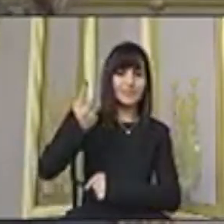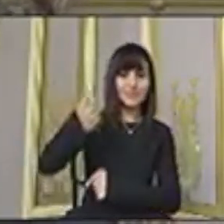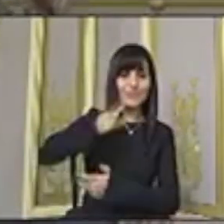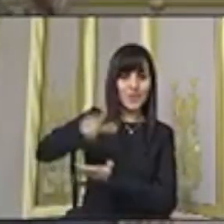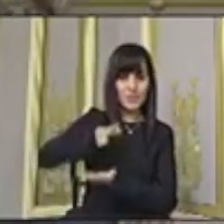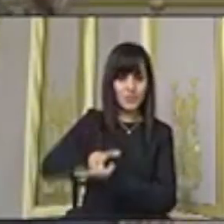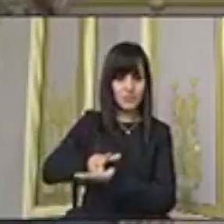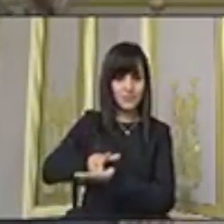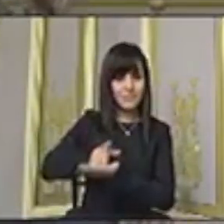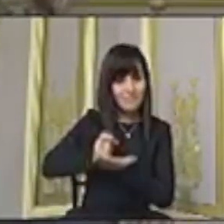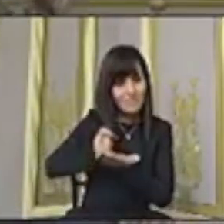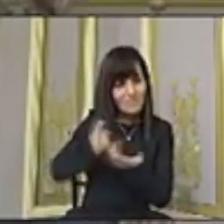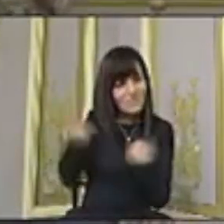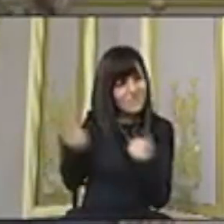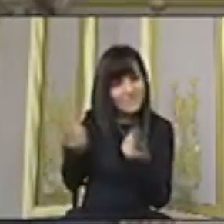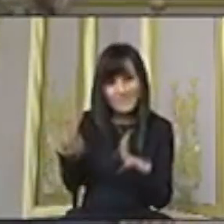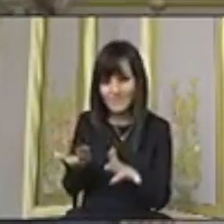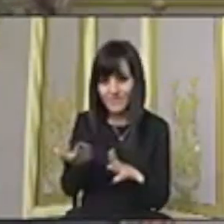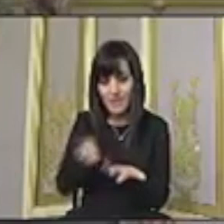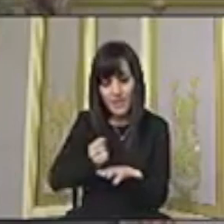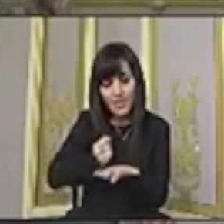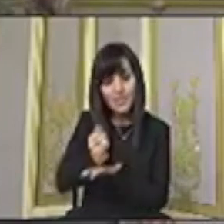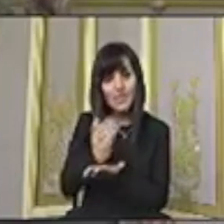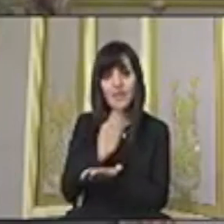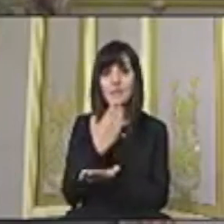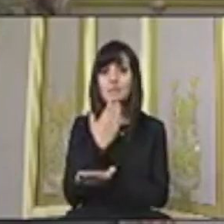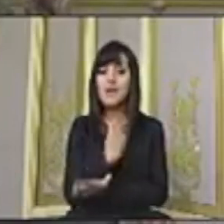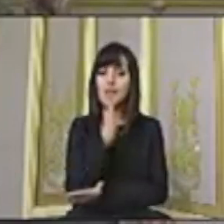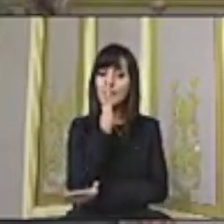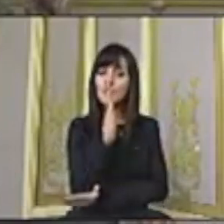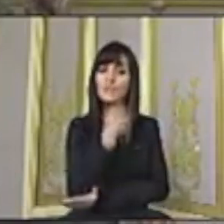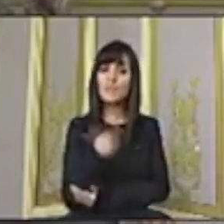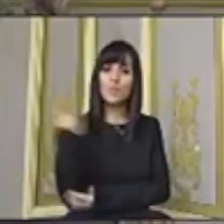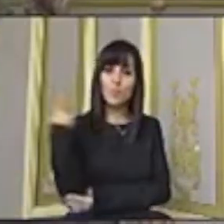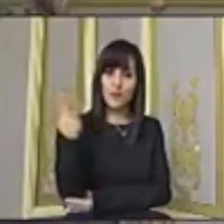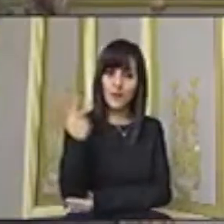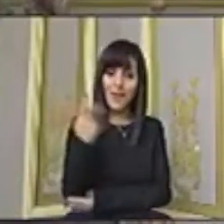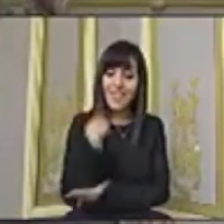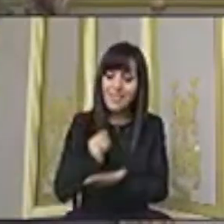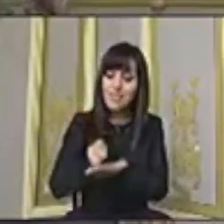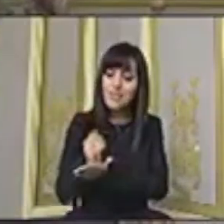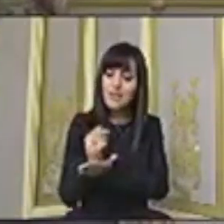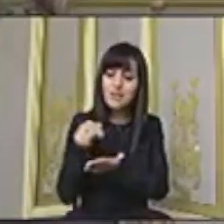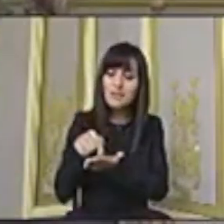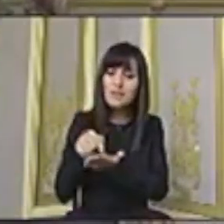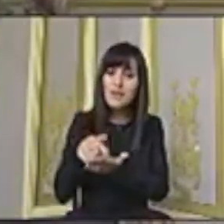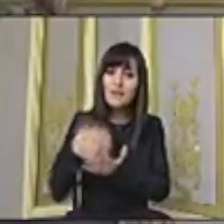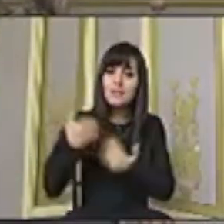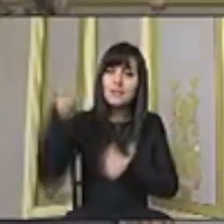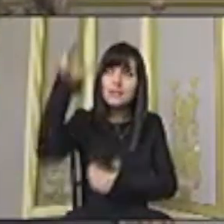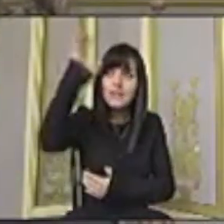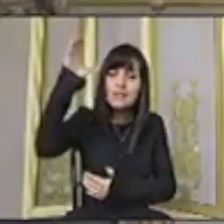tomando decisiones por el bien de Puebla, tomando decisiones en conciencia,